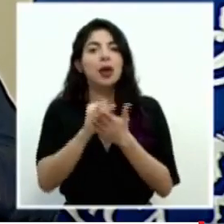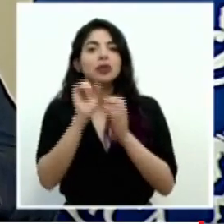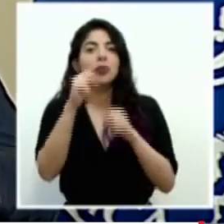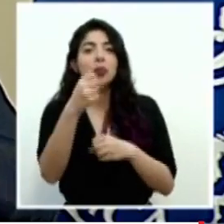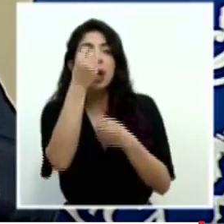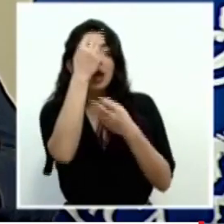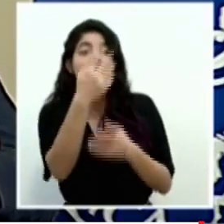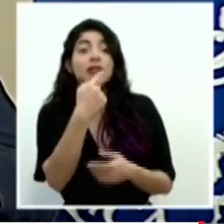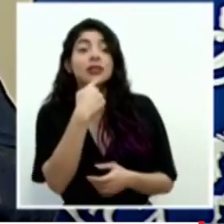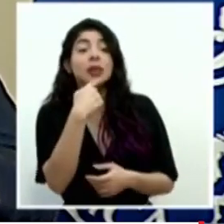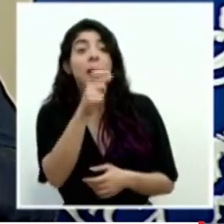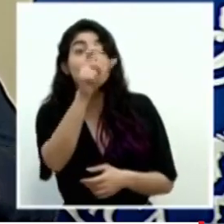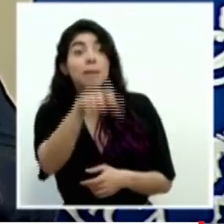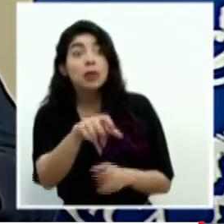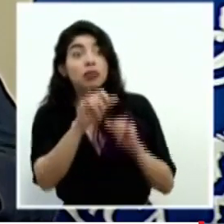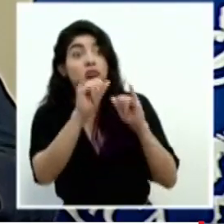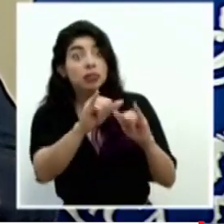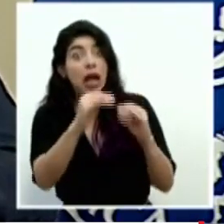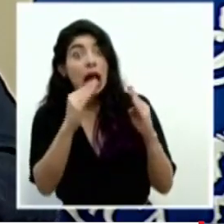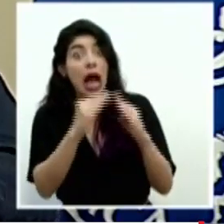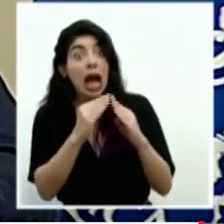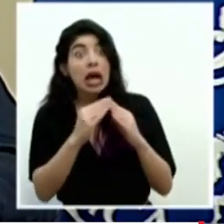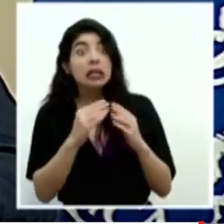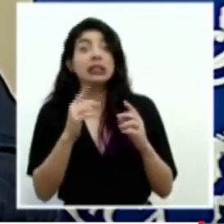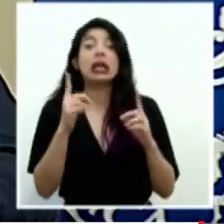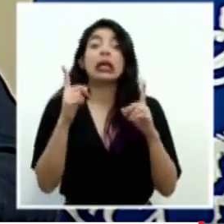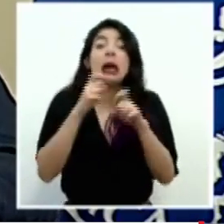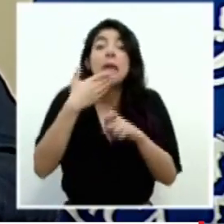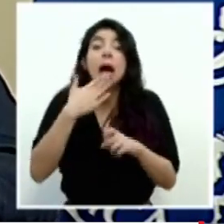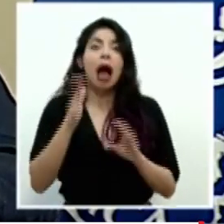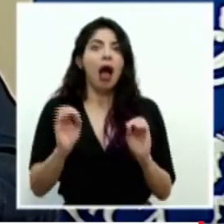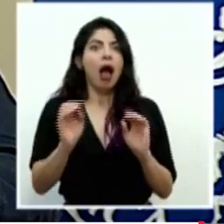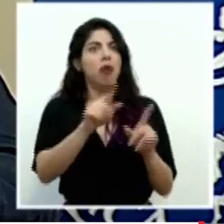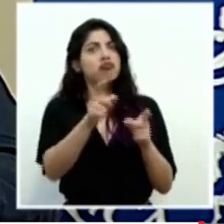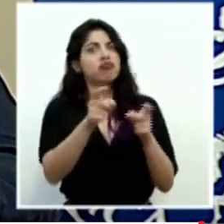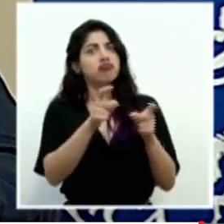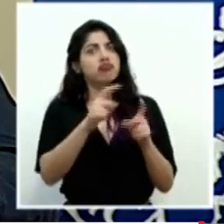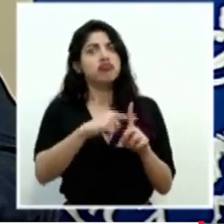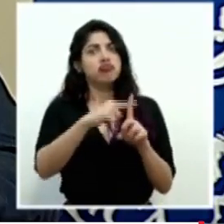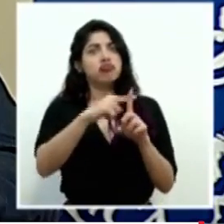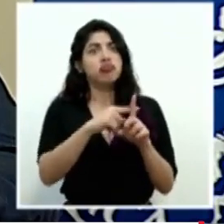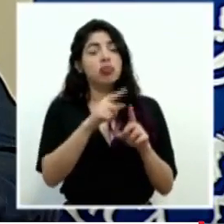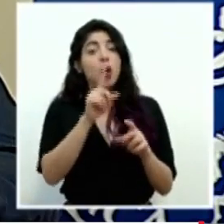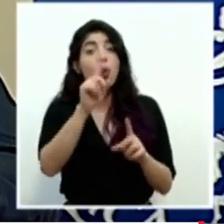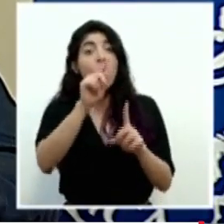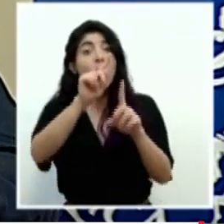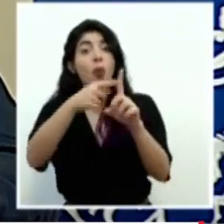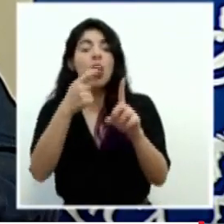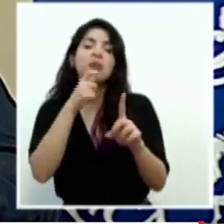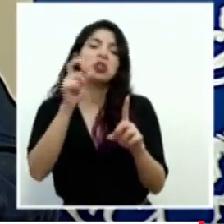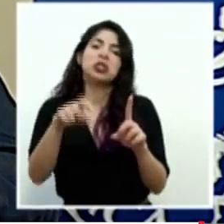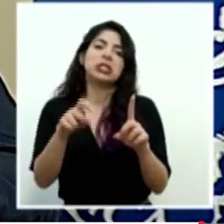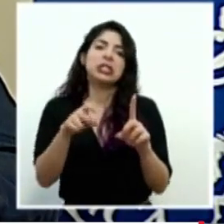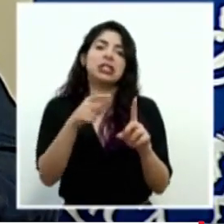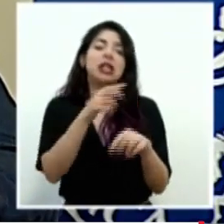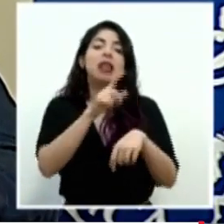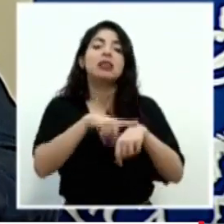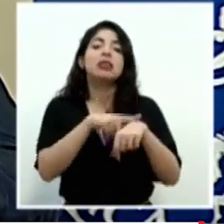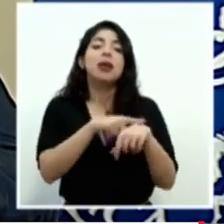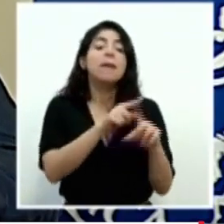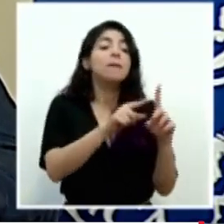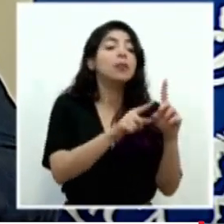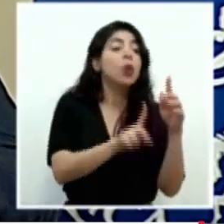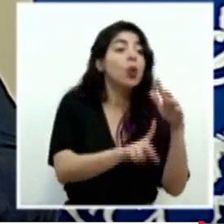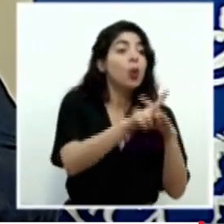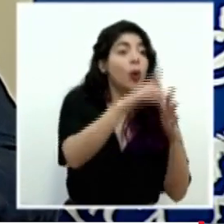alta cuando la persona está en su casa sin complicaciones, no con una muestra, sino solamente por el tiempo desde